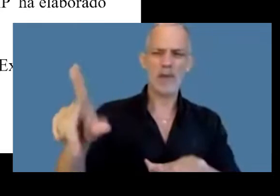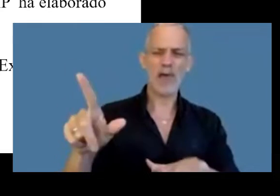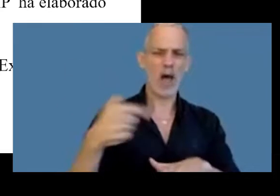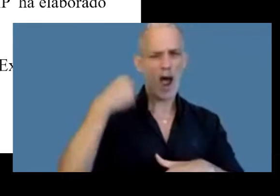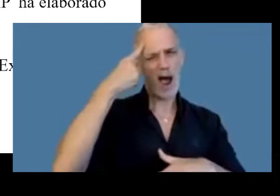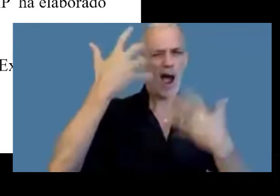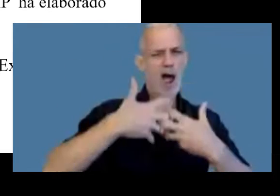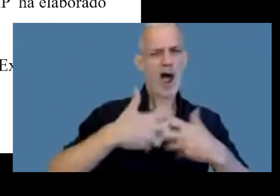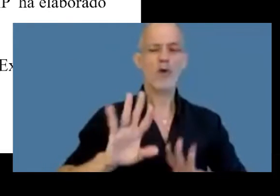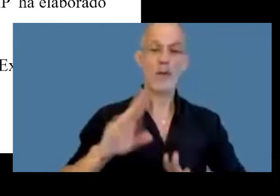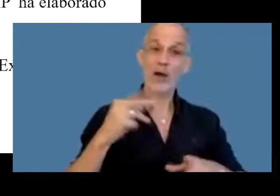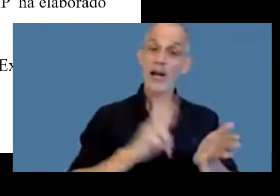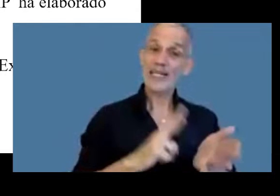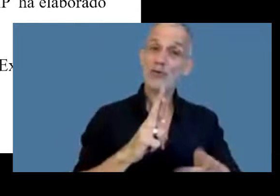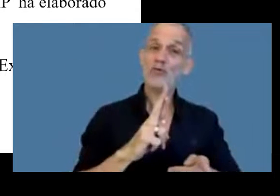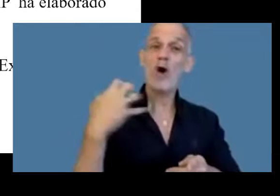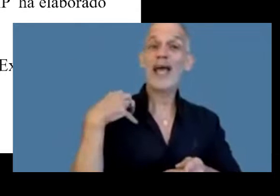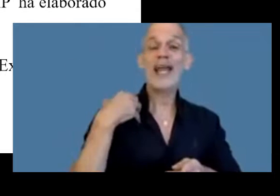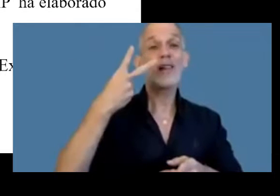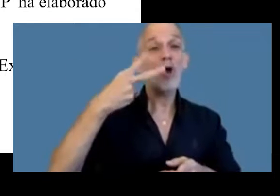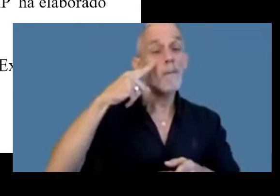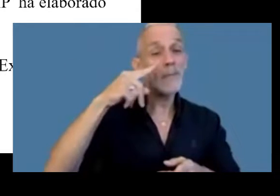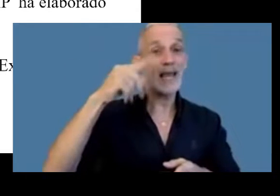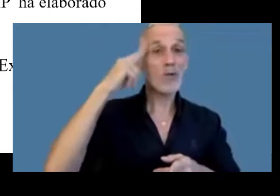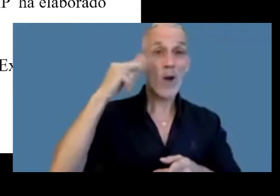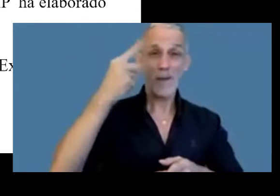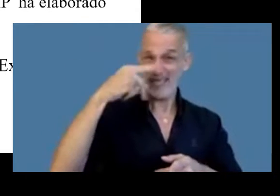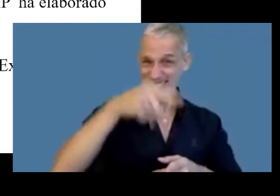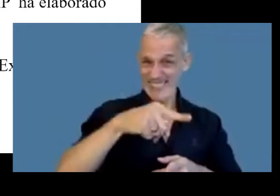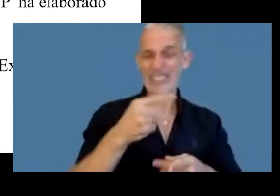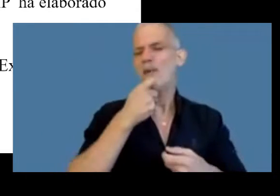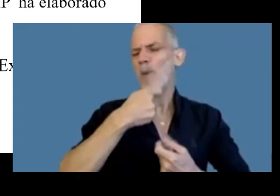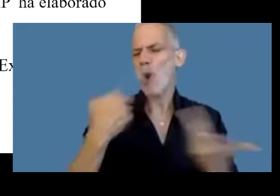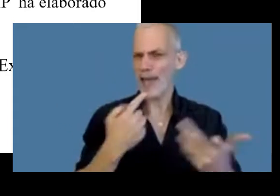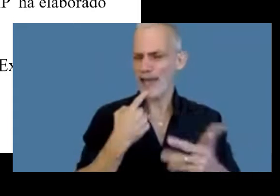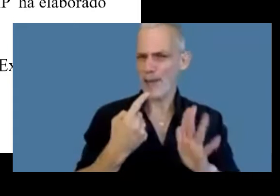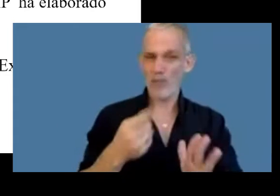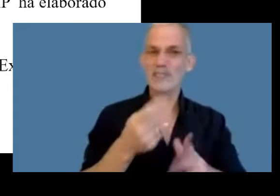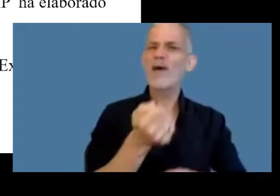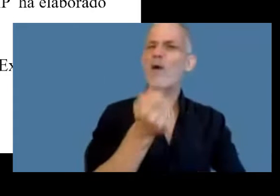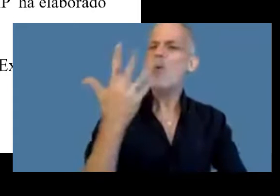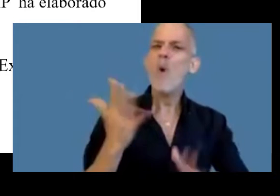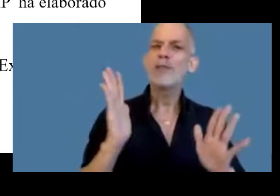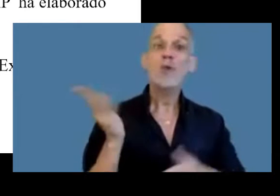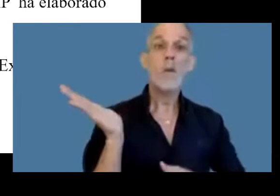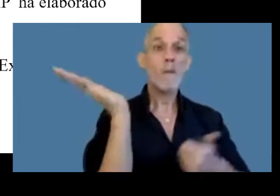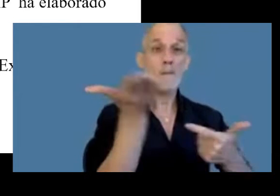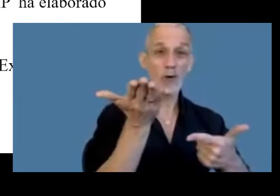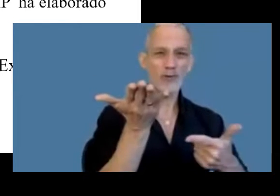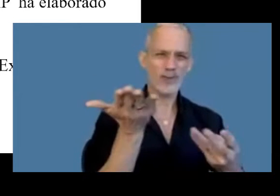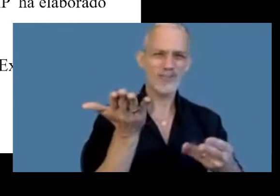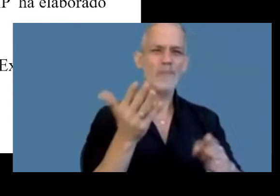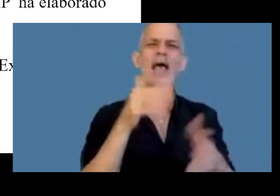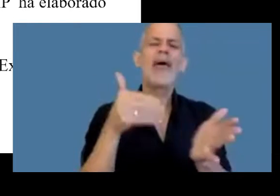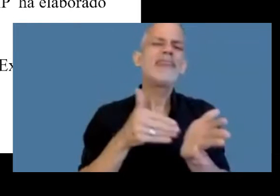Resolución General 2009-27 establece, por ejemplo, la cantidad de mozos en función de los